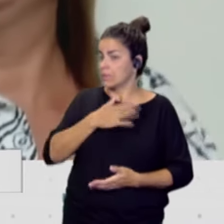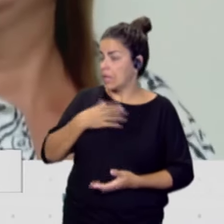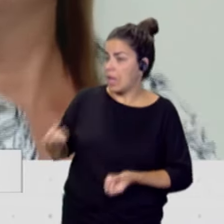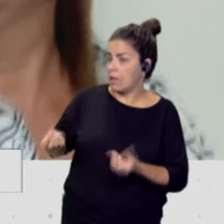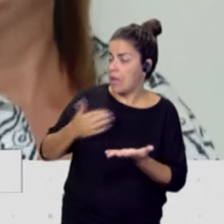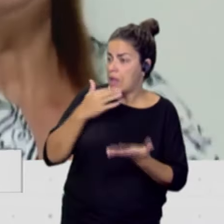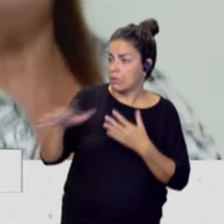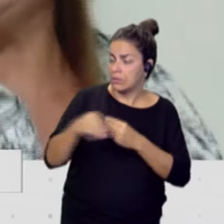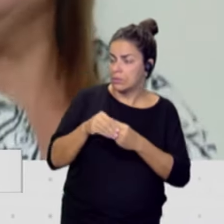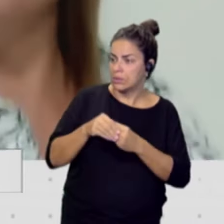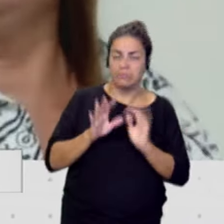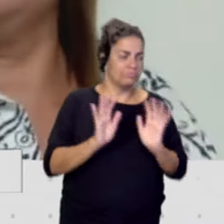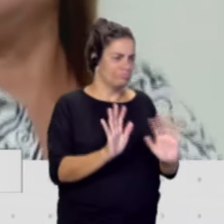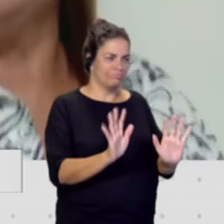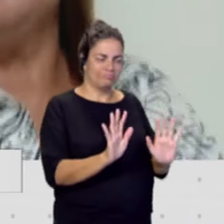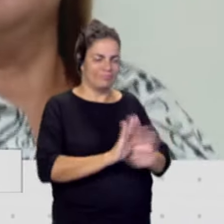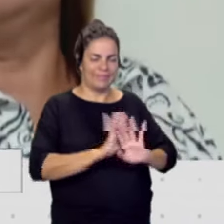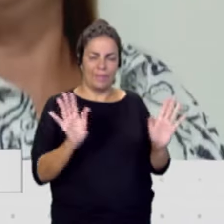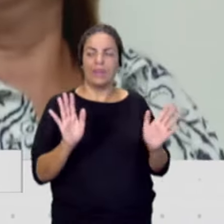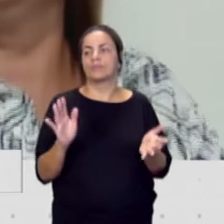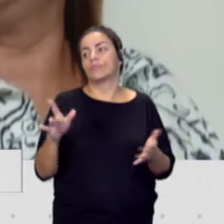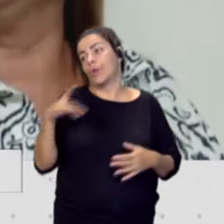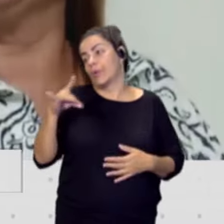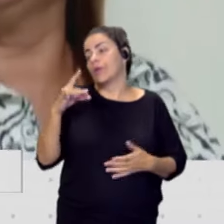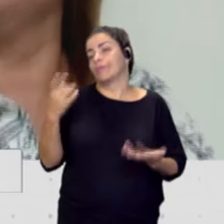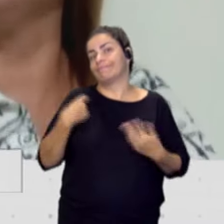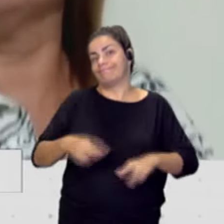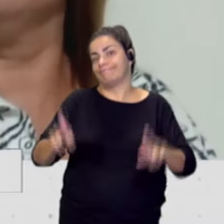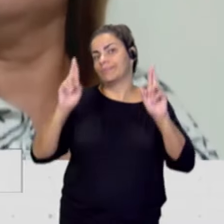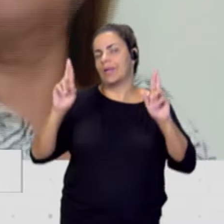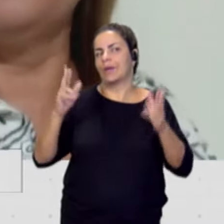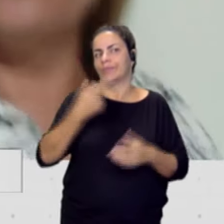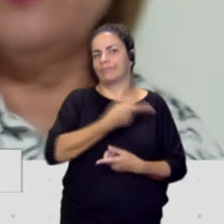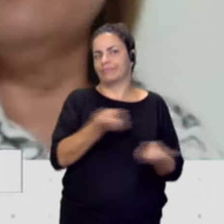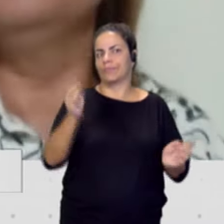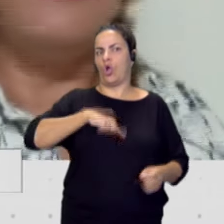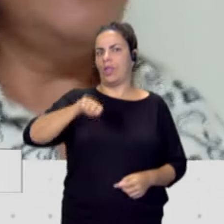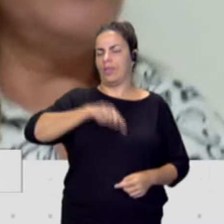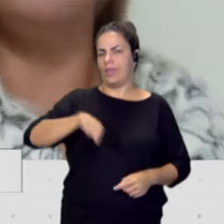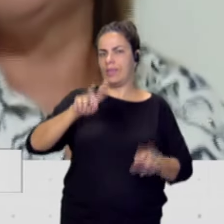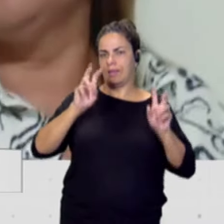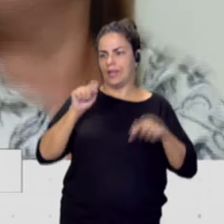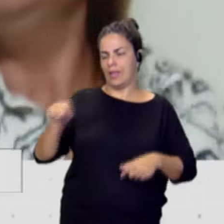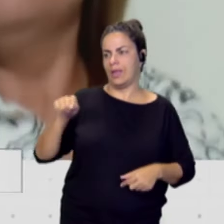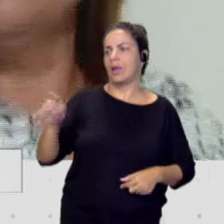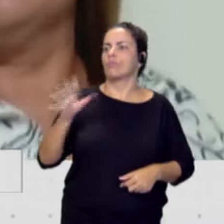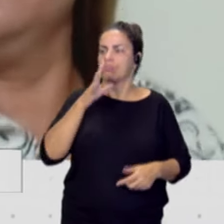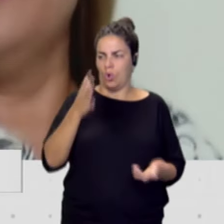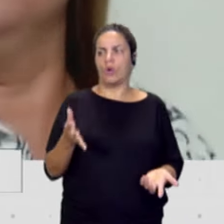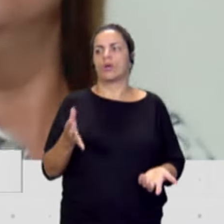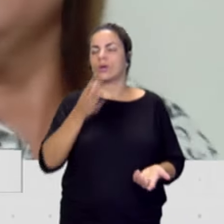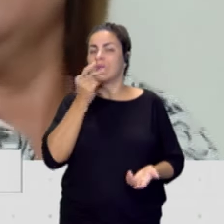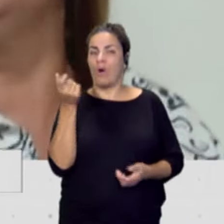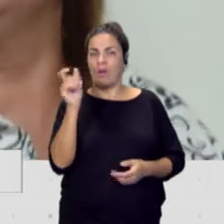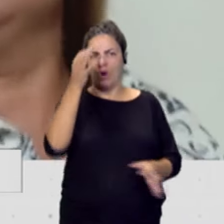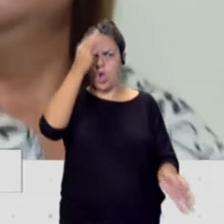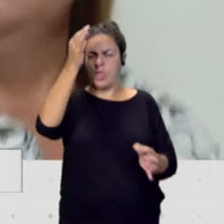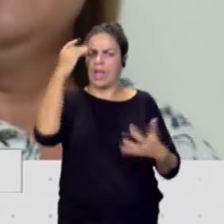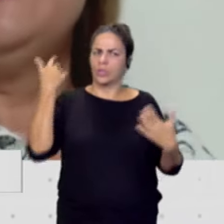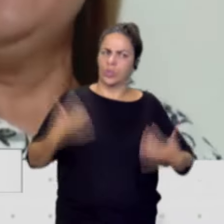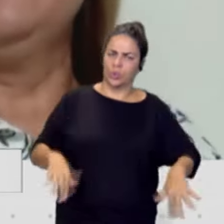decir. No, nada más, solo que bueno, que esperemos que se tome conciencia respecto a esto, porque son unas cifras muy